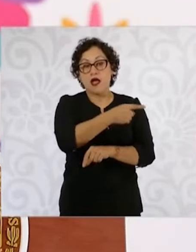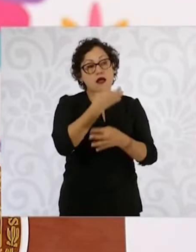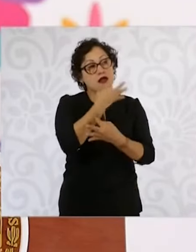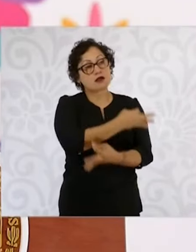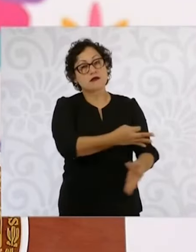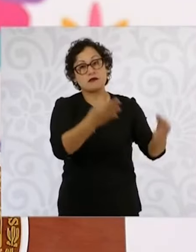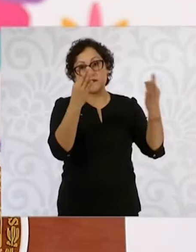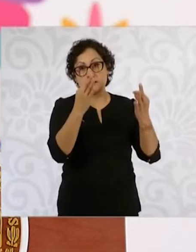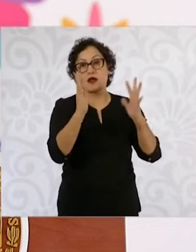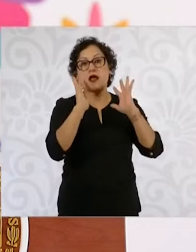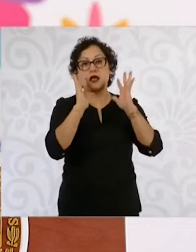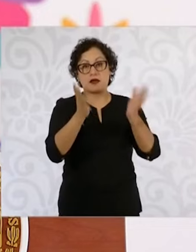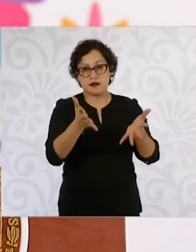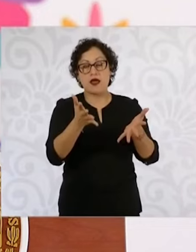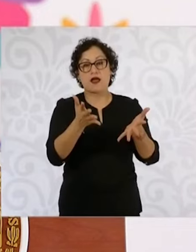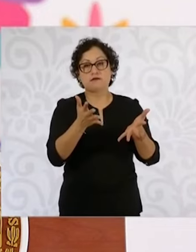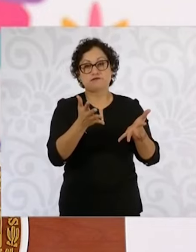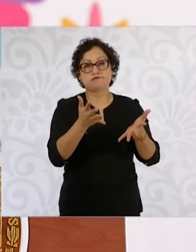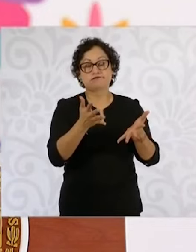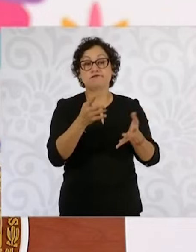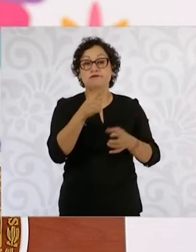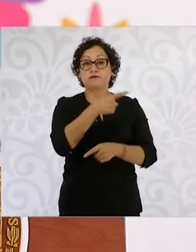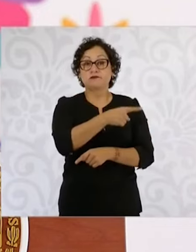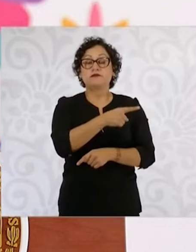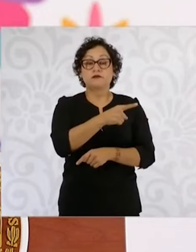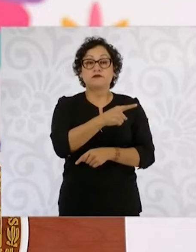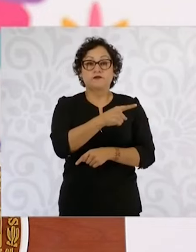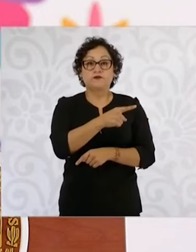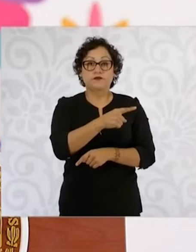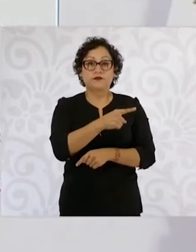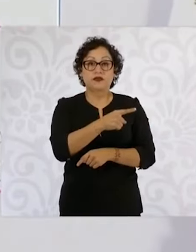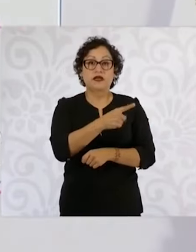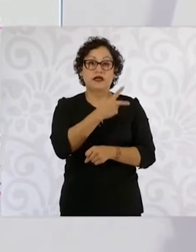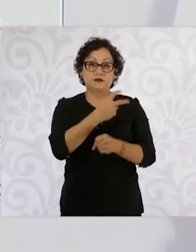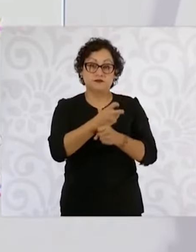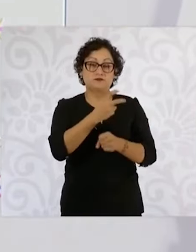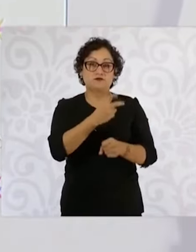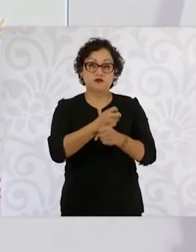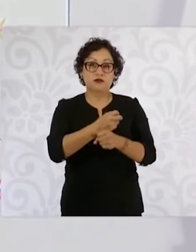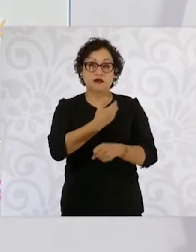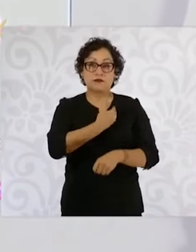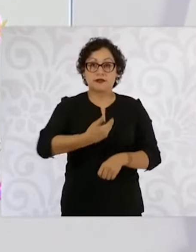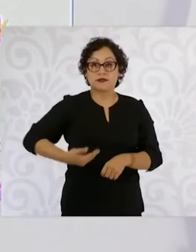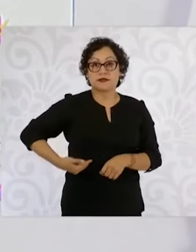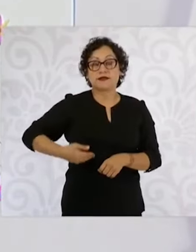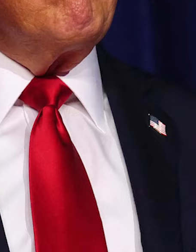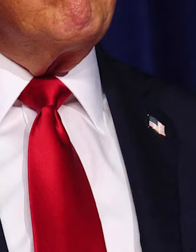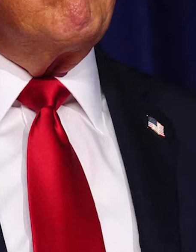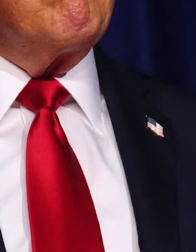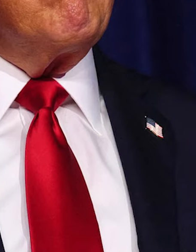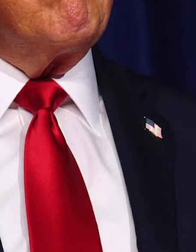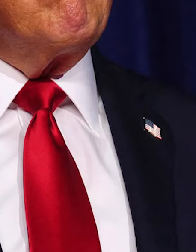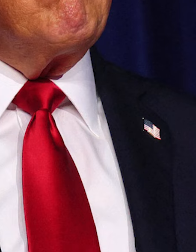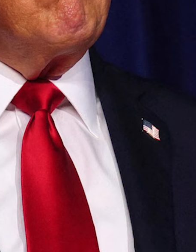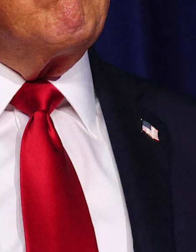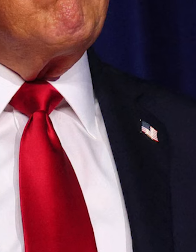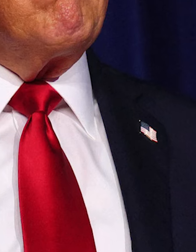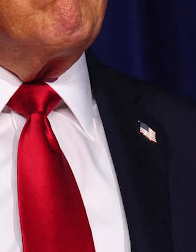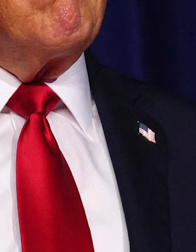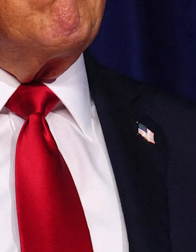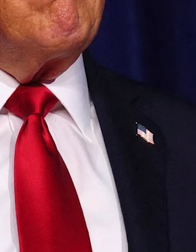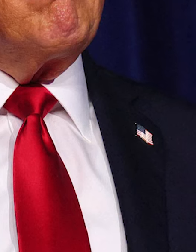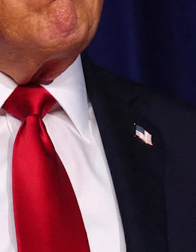mexicana. También expresó que ayer felicitó al triunfador de las elecciones del país del norte por su victoria electoral. Por otro lado, en su conferencia de